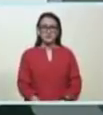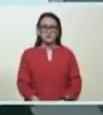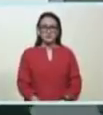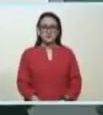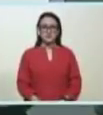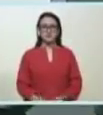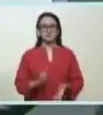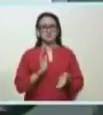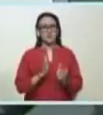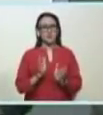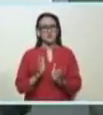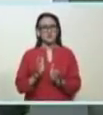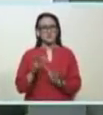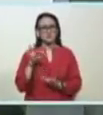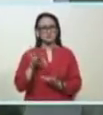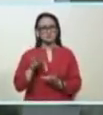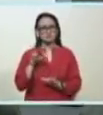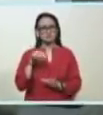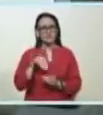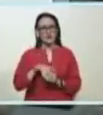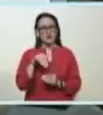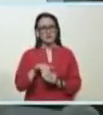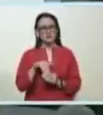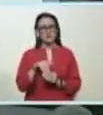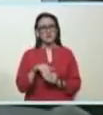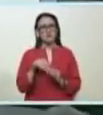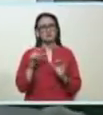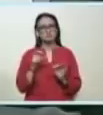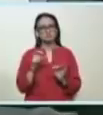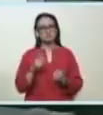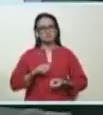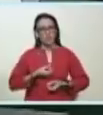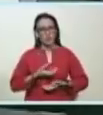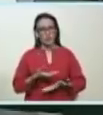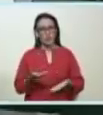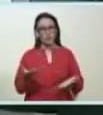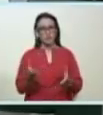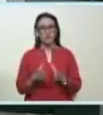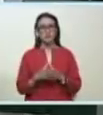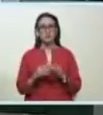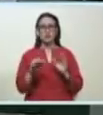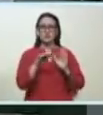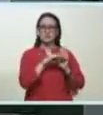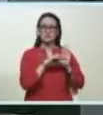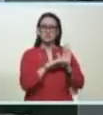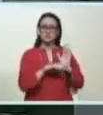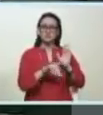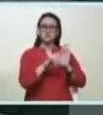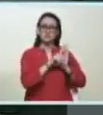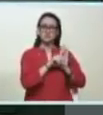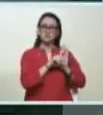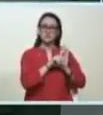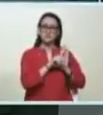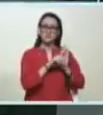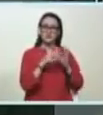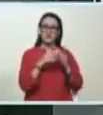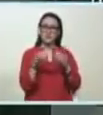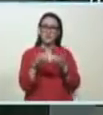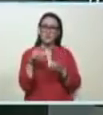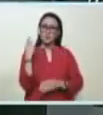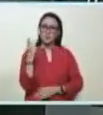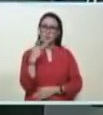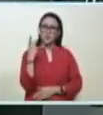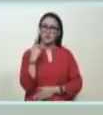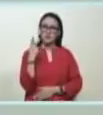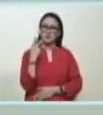en función de una realidad que la requería y ofrecimos todas las garantías para que los actores